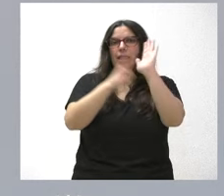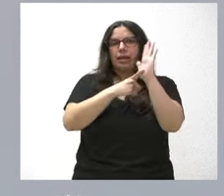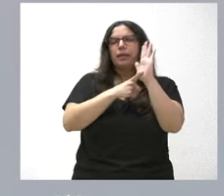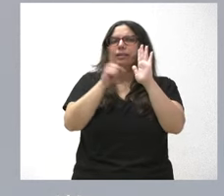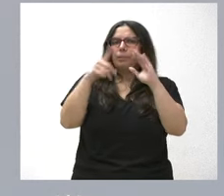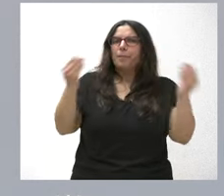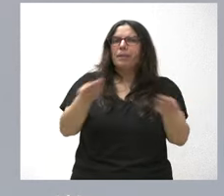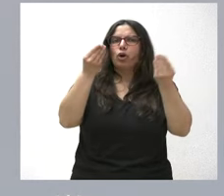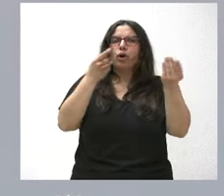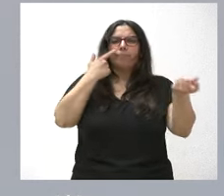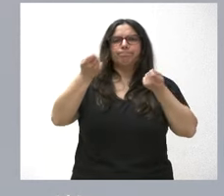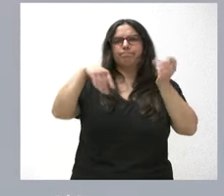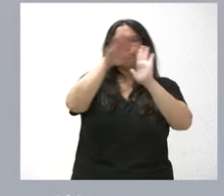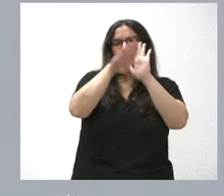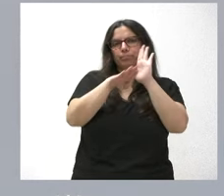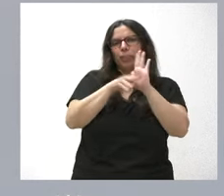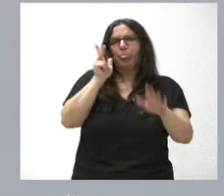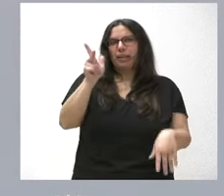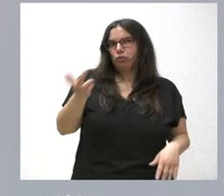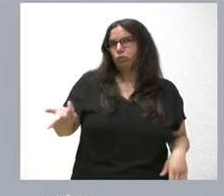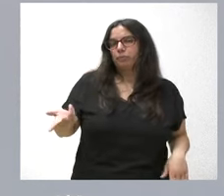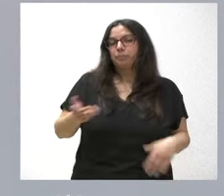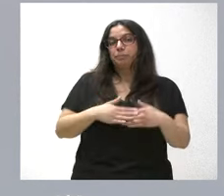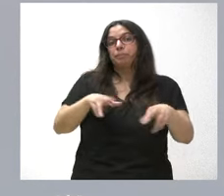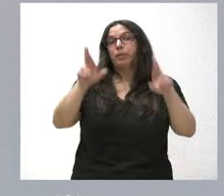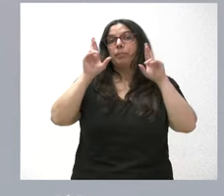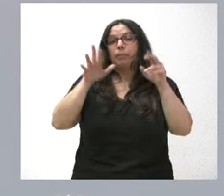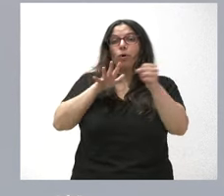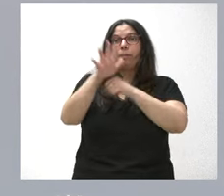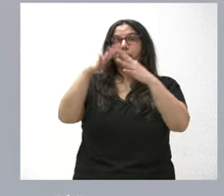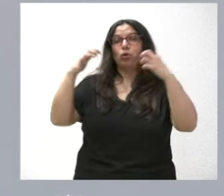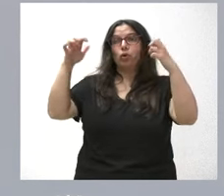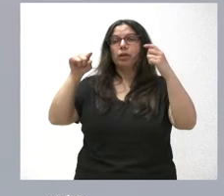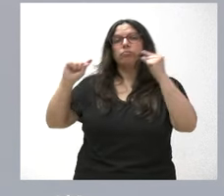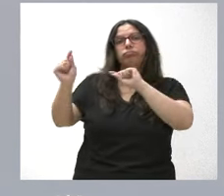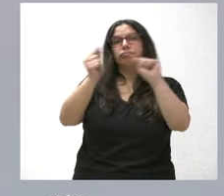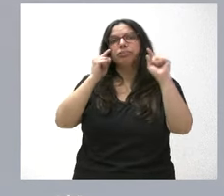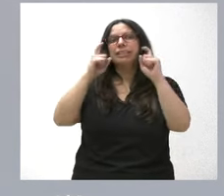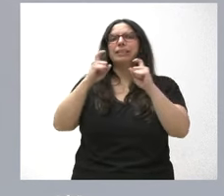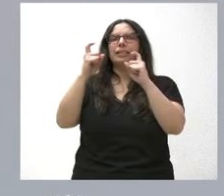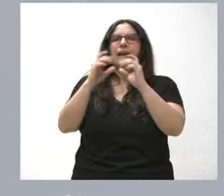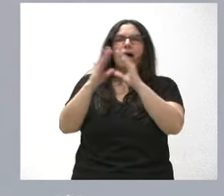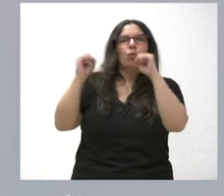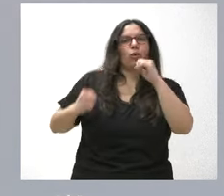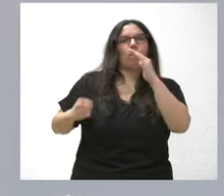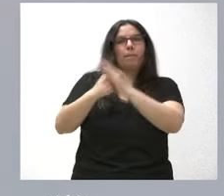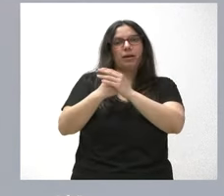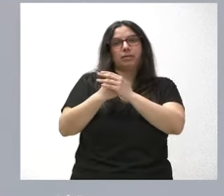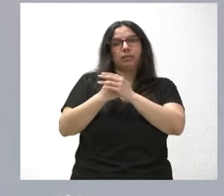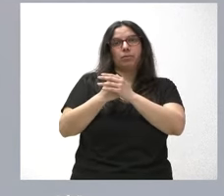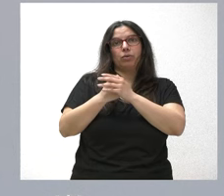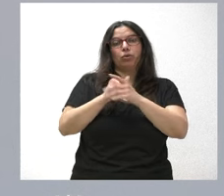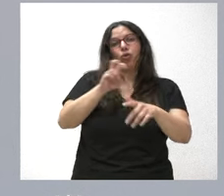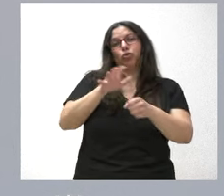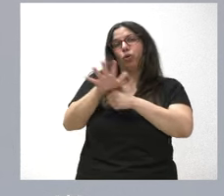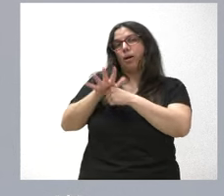también esa regulación de los derechos. Esperemos que en el ámbito parlamentario se consiga el máximo consenso, el que no se consiguió en otros ámbitos, que